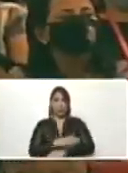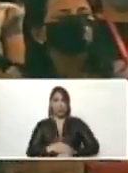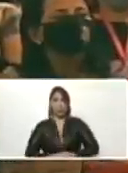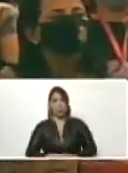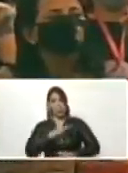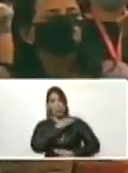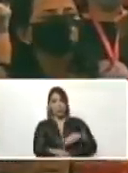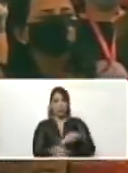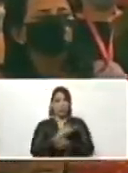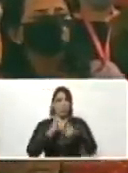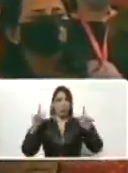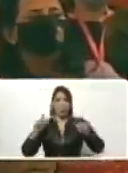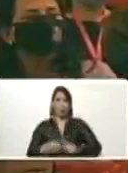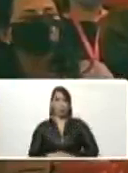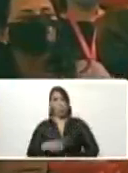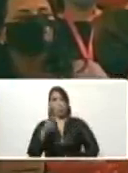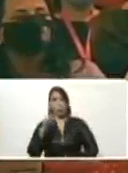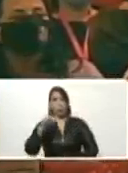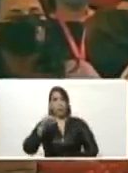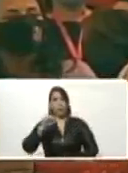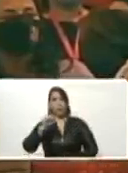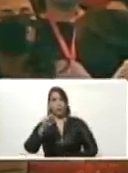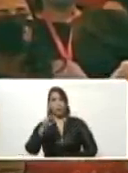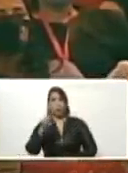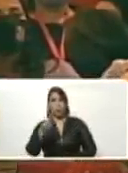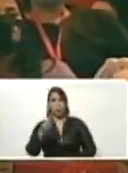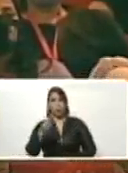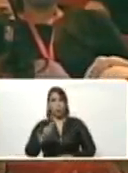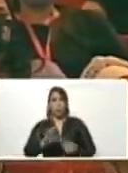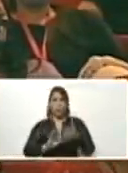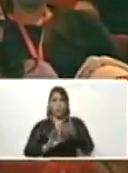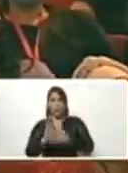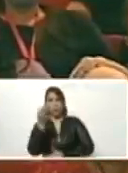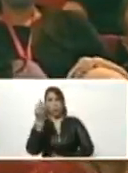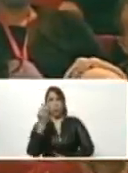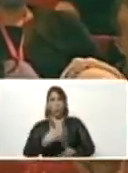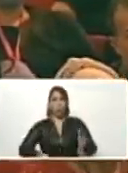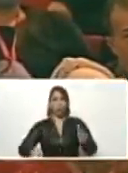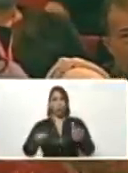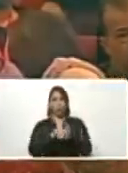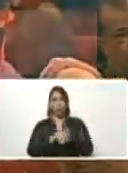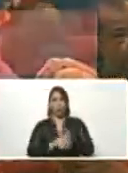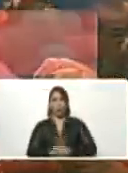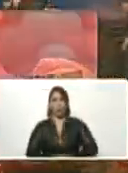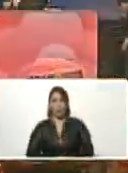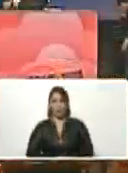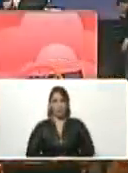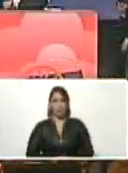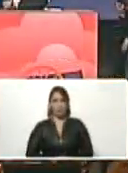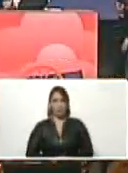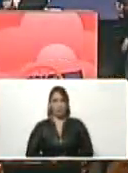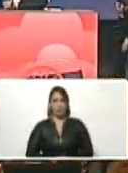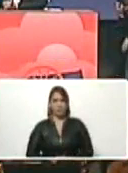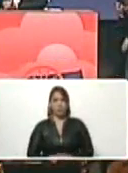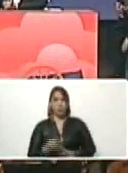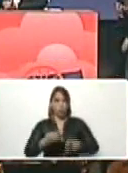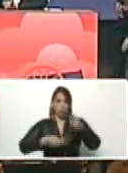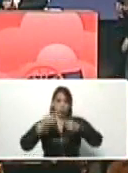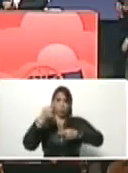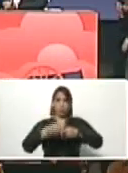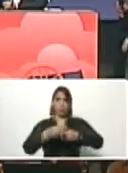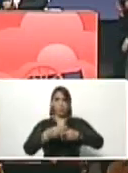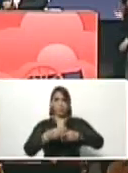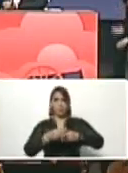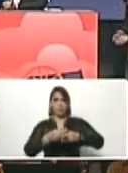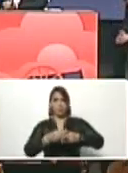libertadores, UNASUR surgirá como el ave fénix de las cenizas, para volver a construir